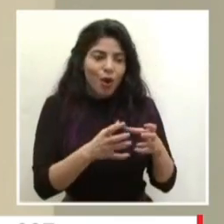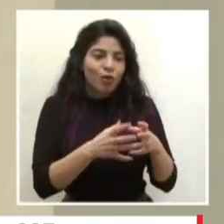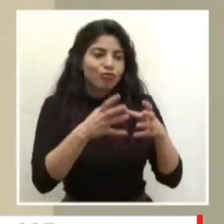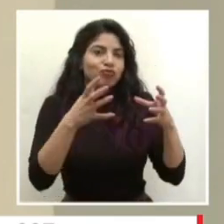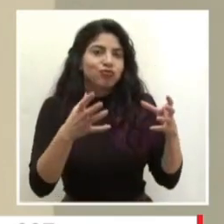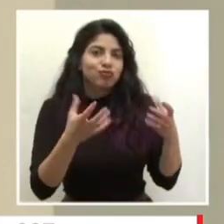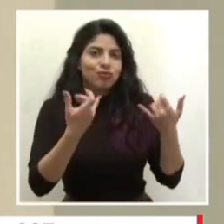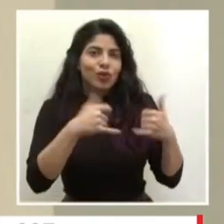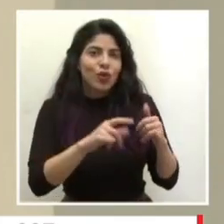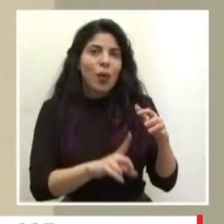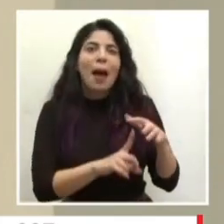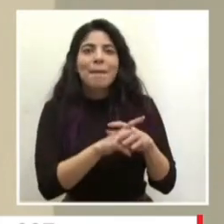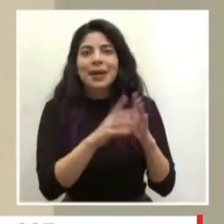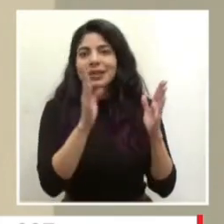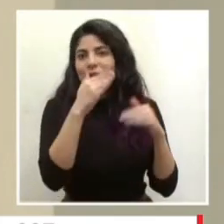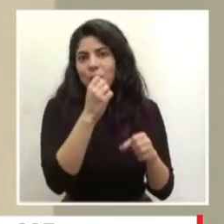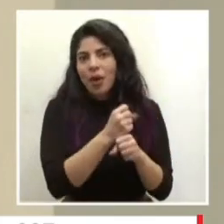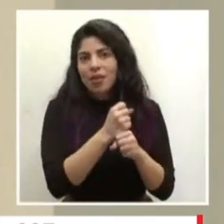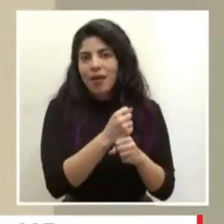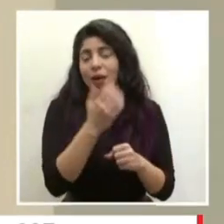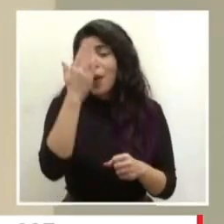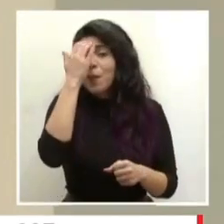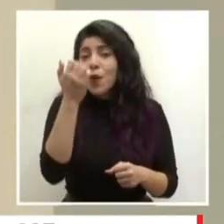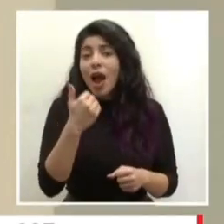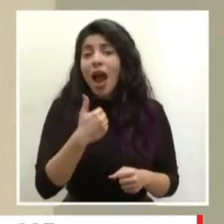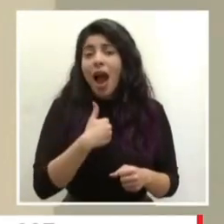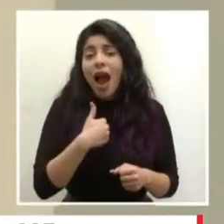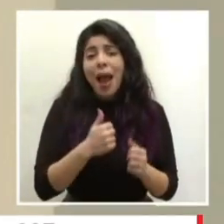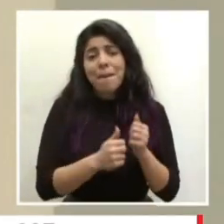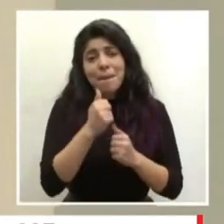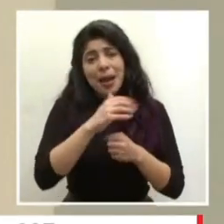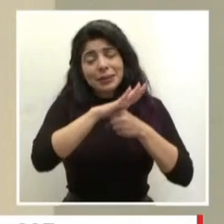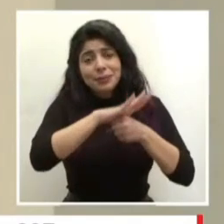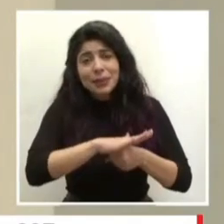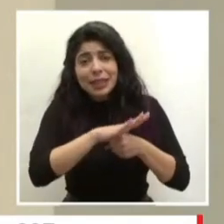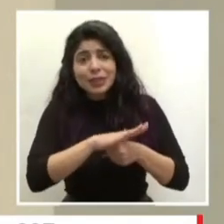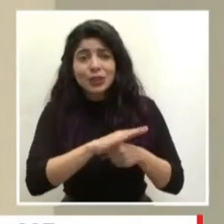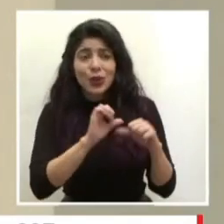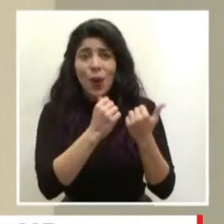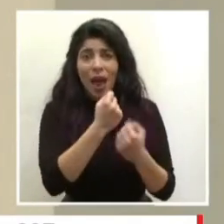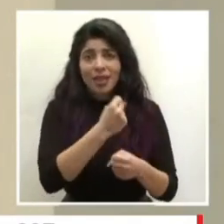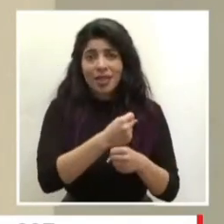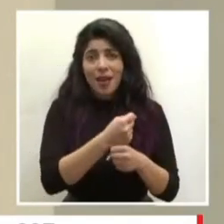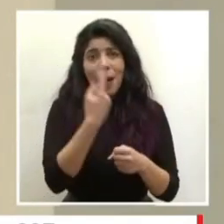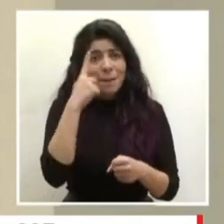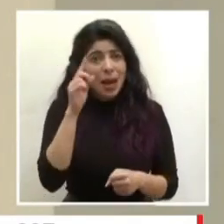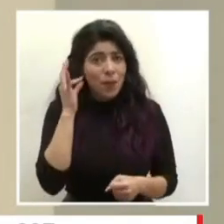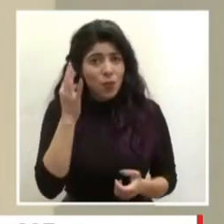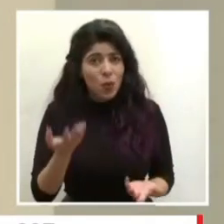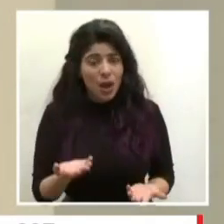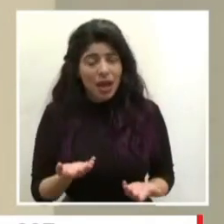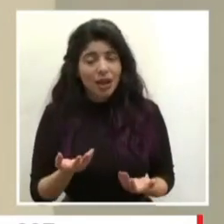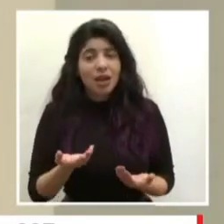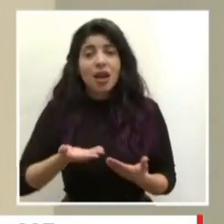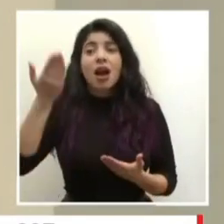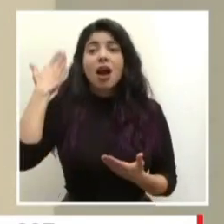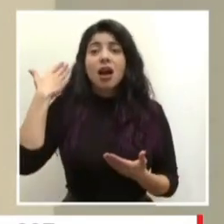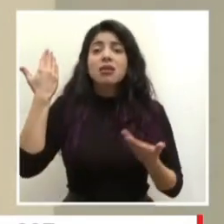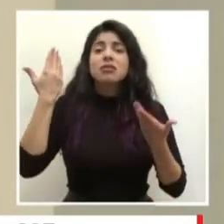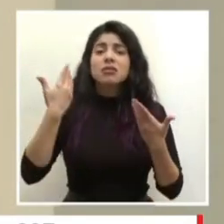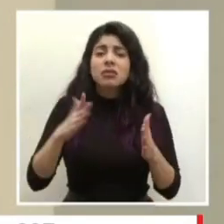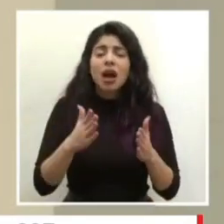sigue reflejando en el desempleo, porque hay una presión mayor al mercado de trabajo por parte de las mujeres. Hemos planteado en el pasado